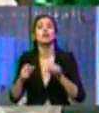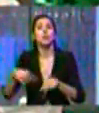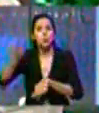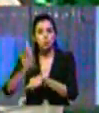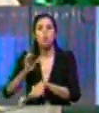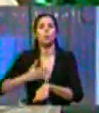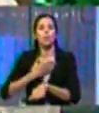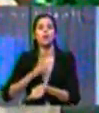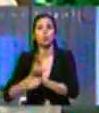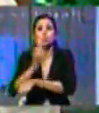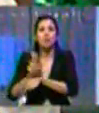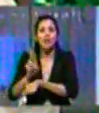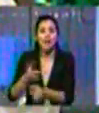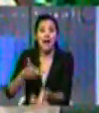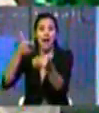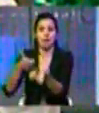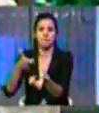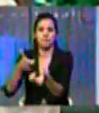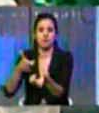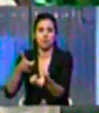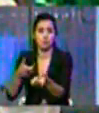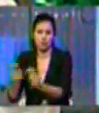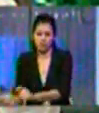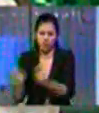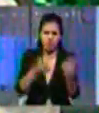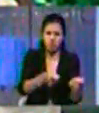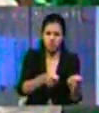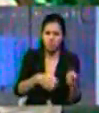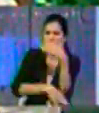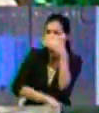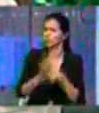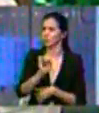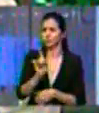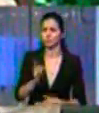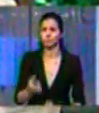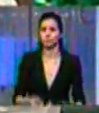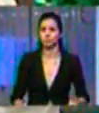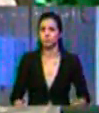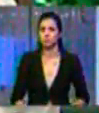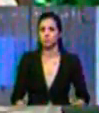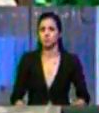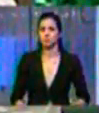República. La autoridad, valga la expresión, con autoritas.